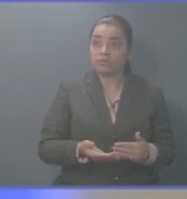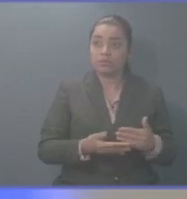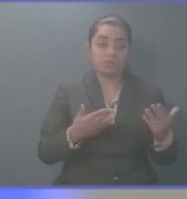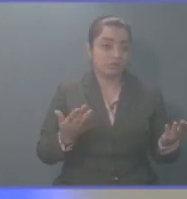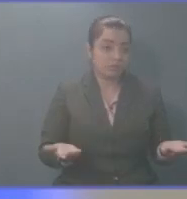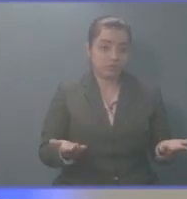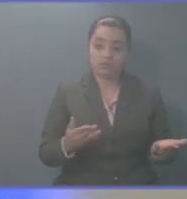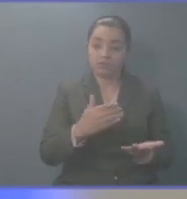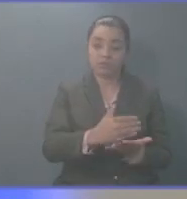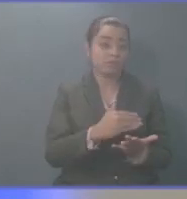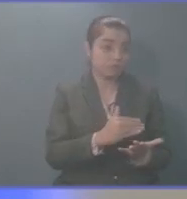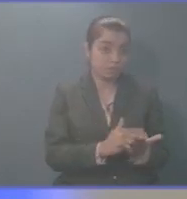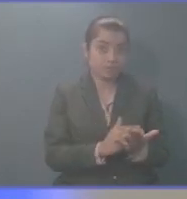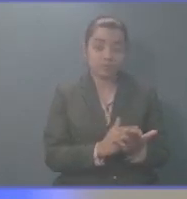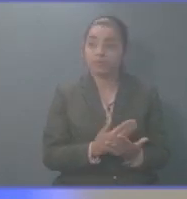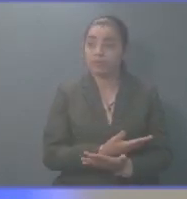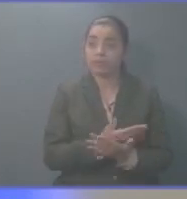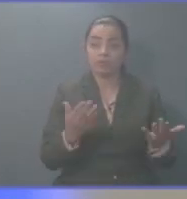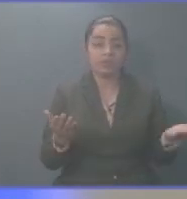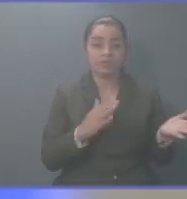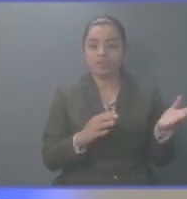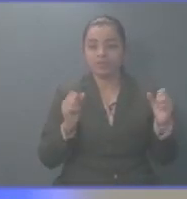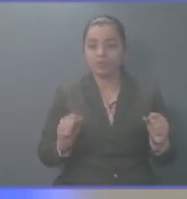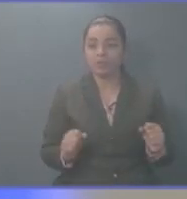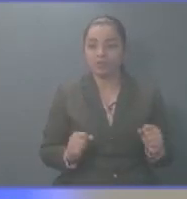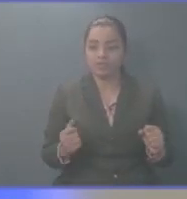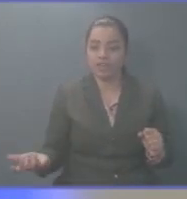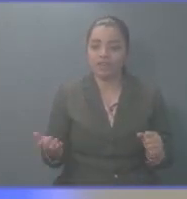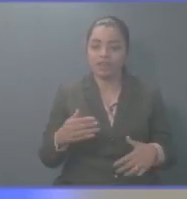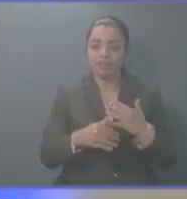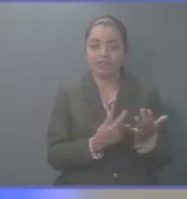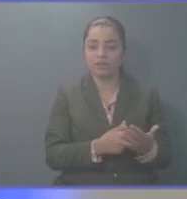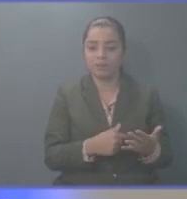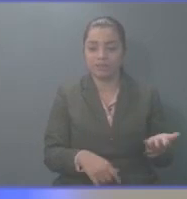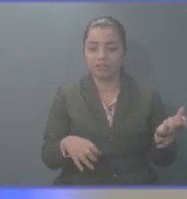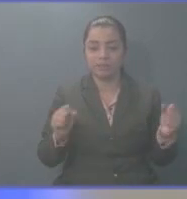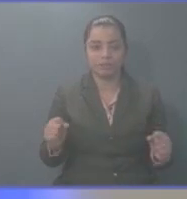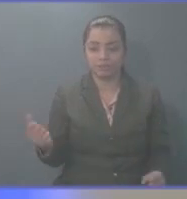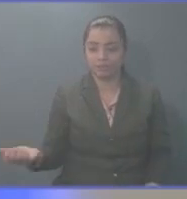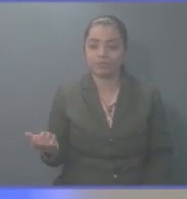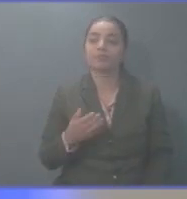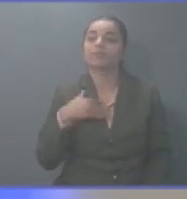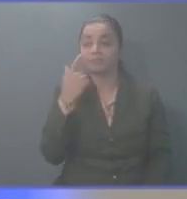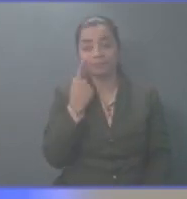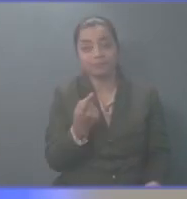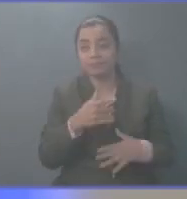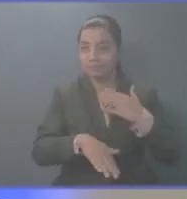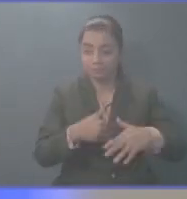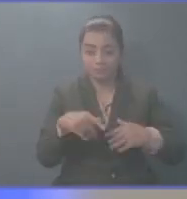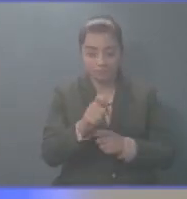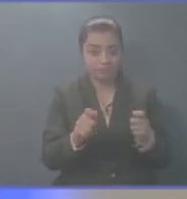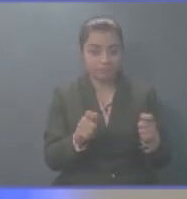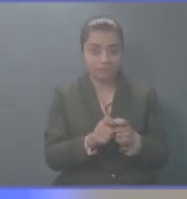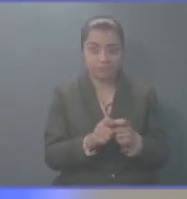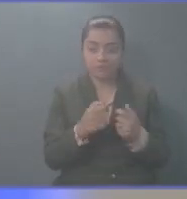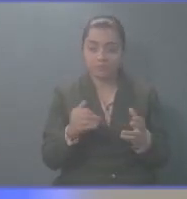otro planeta, pero todos los políticos debemos anteponer los intereses del país a los personales o particulares. Eso creo